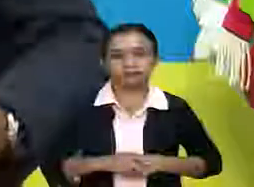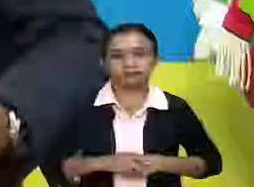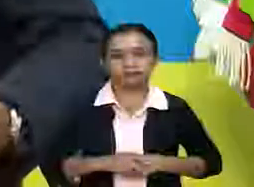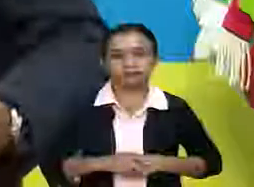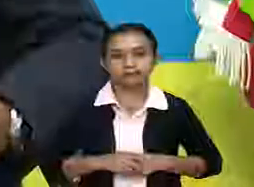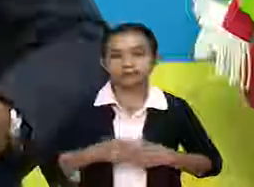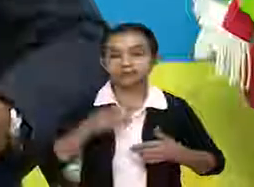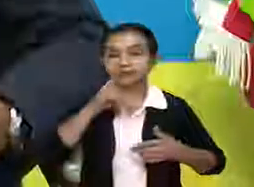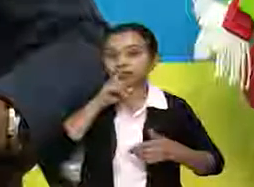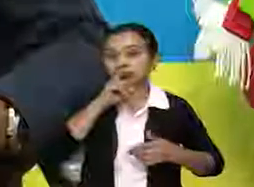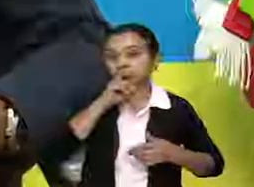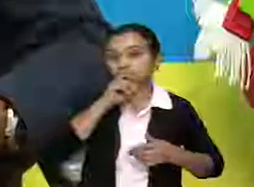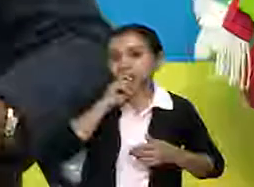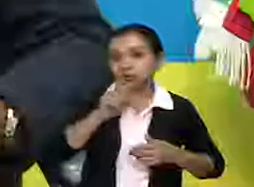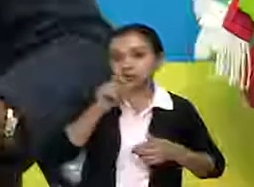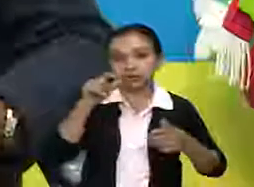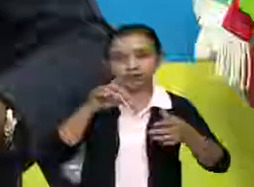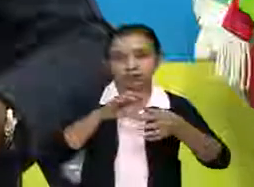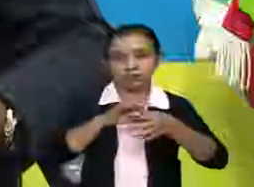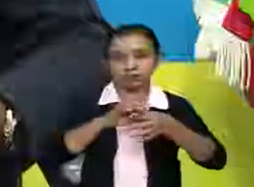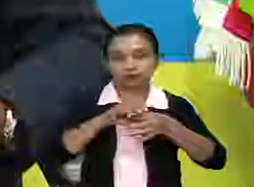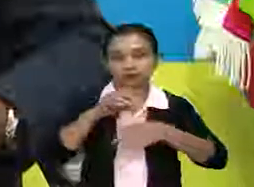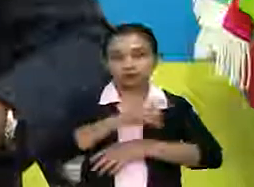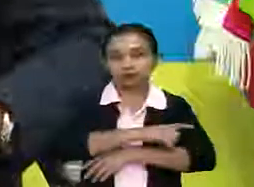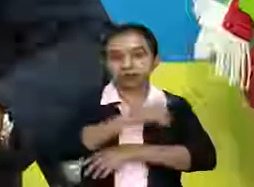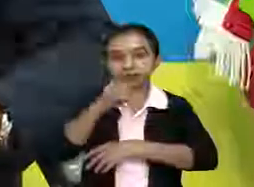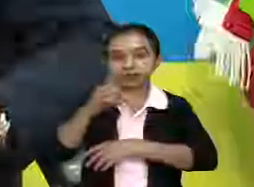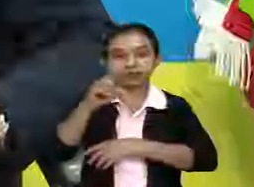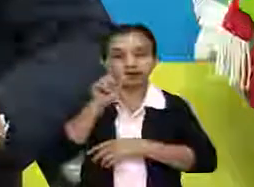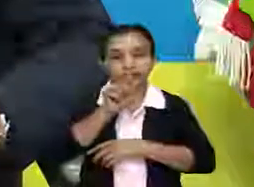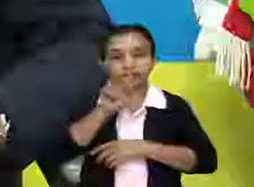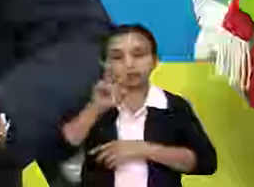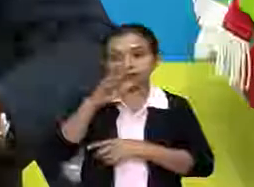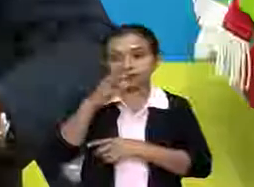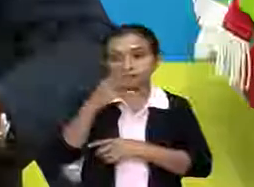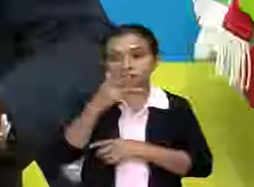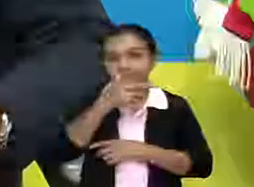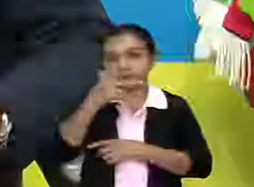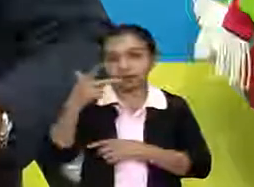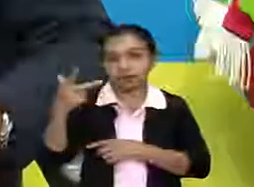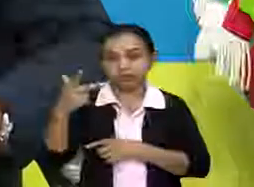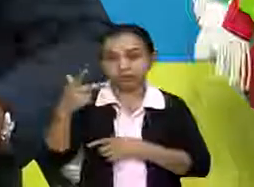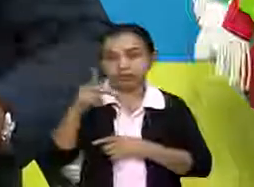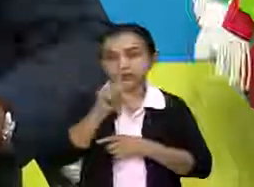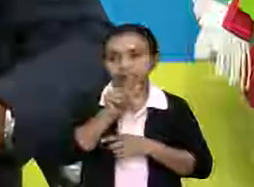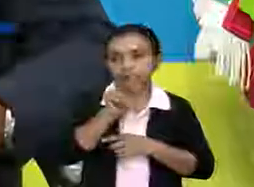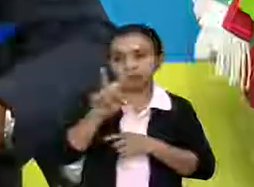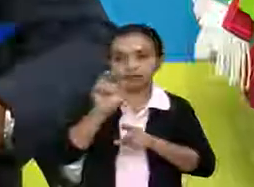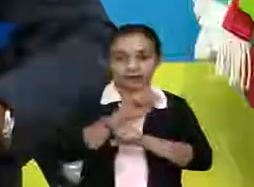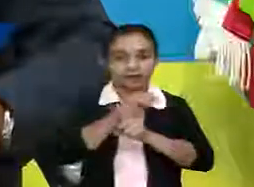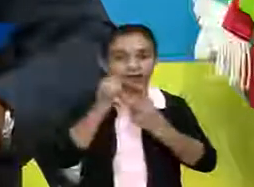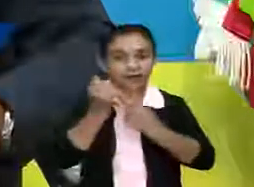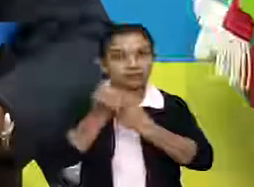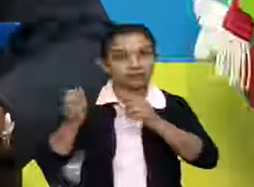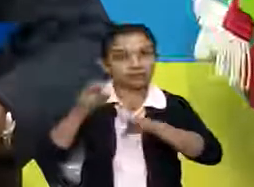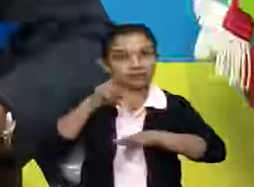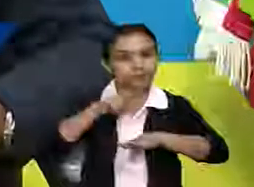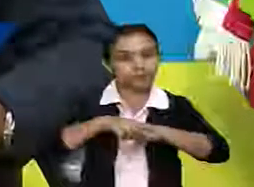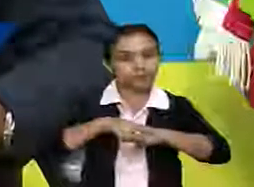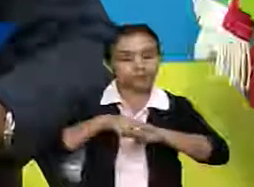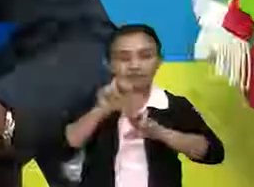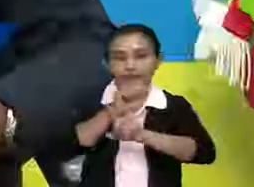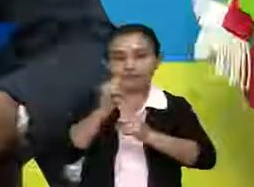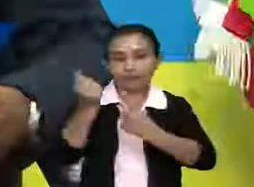es un gusto que usted nos acompaña a esta hora a través de la señal del canal 98 el canal de la asamblea nacional el canal